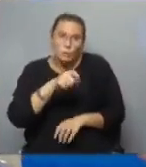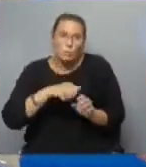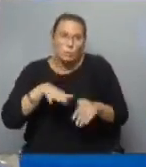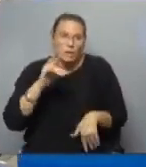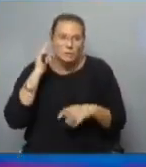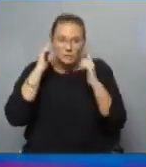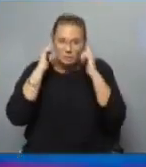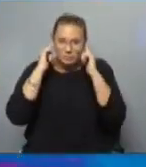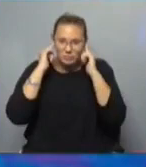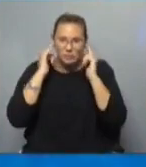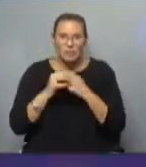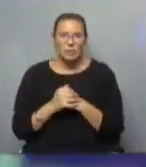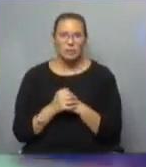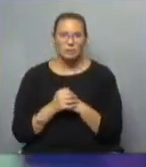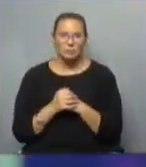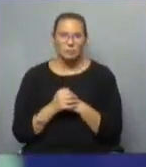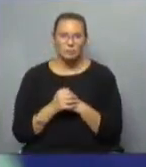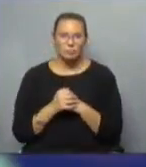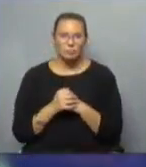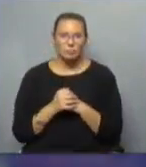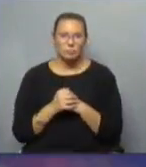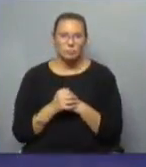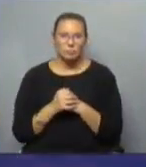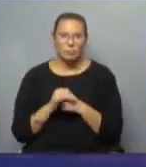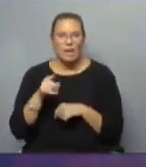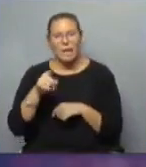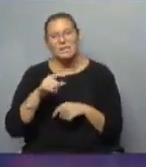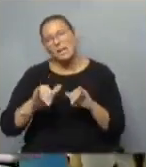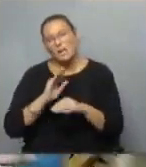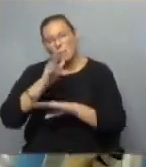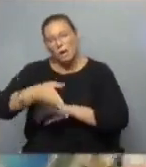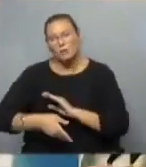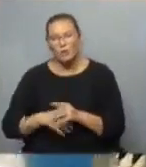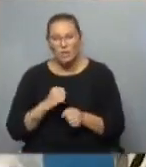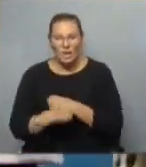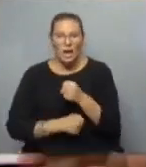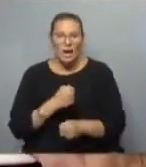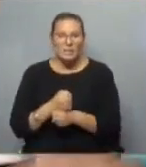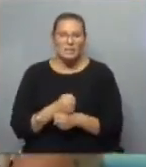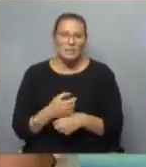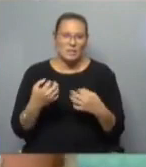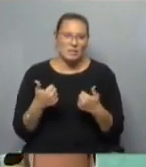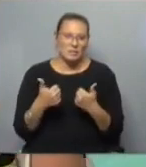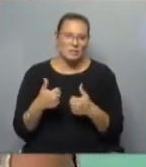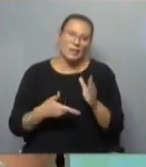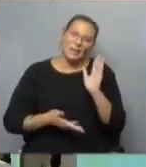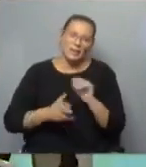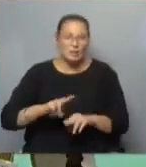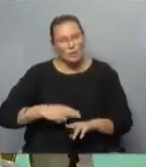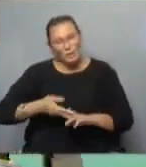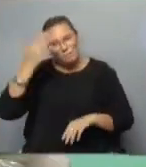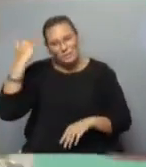más. Así que ella pasó de curso. Yo me lo llevé, bueno, está